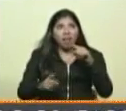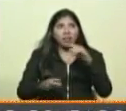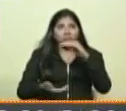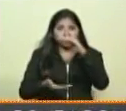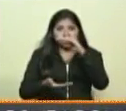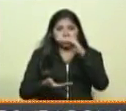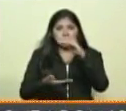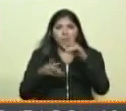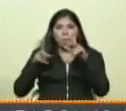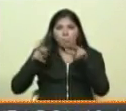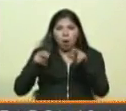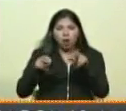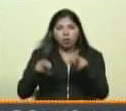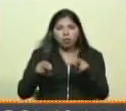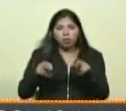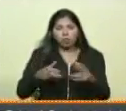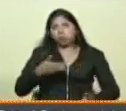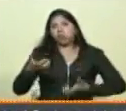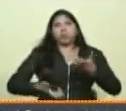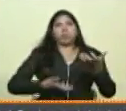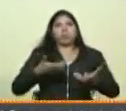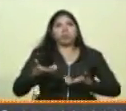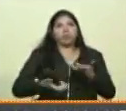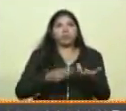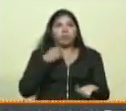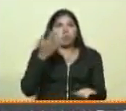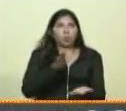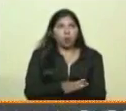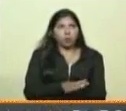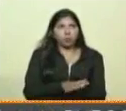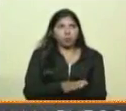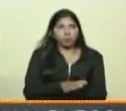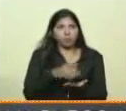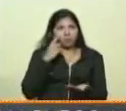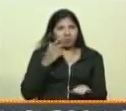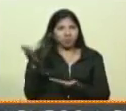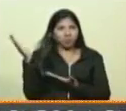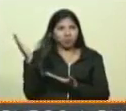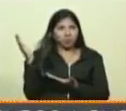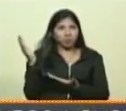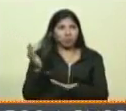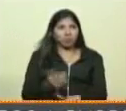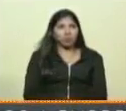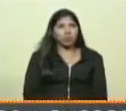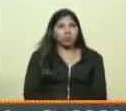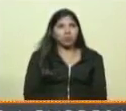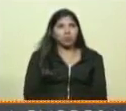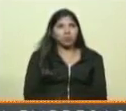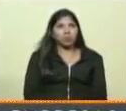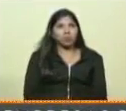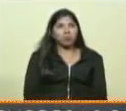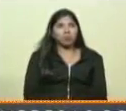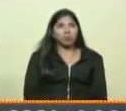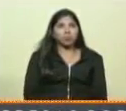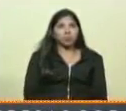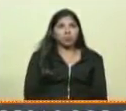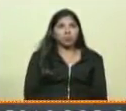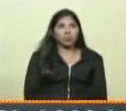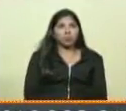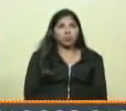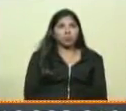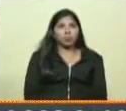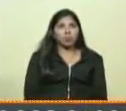persona, en este momento en estado muy crítico, pero después falleció. Y aquí está la subestación, el trébol. Aquí está. ¿Por